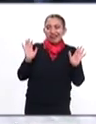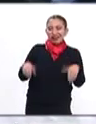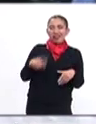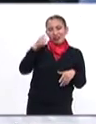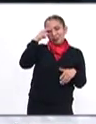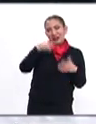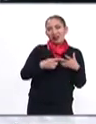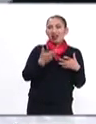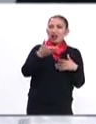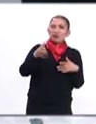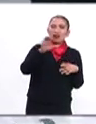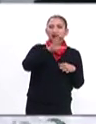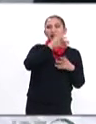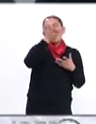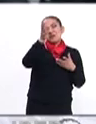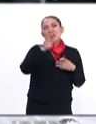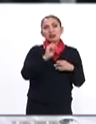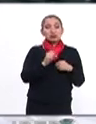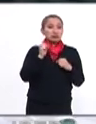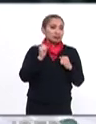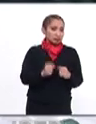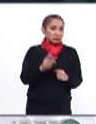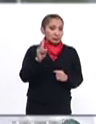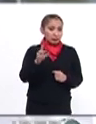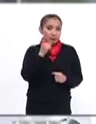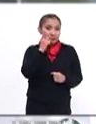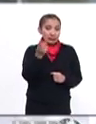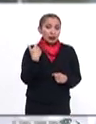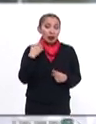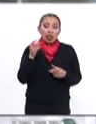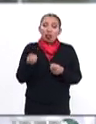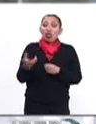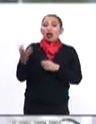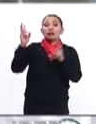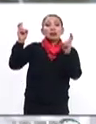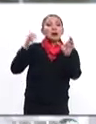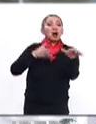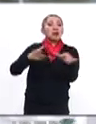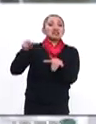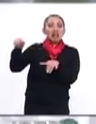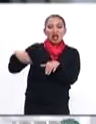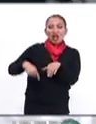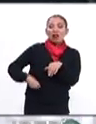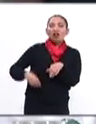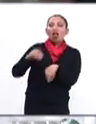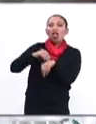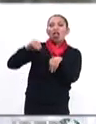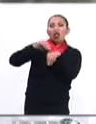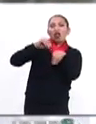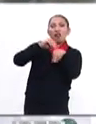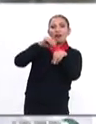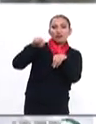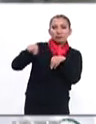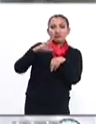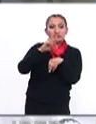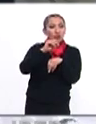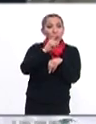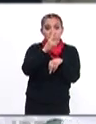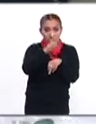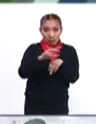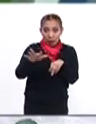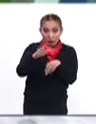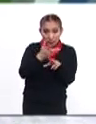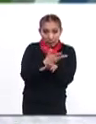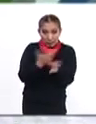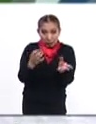presidente Trump. Ya lo hemos comentado, definitivamente lo atribuye a un tema comercial más que a un tema de